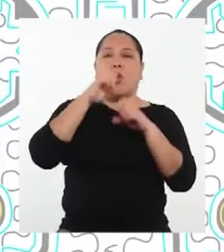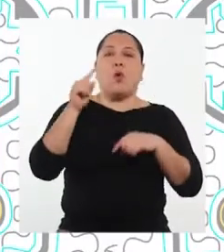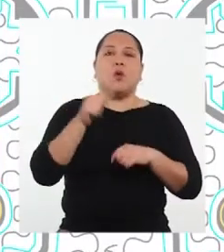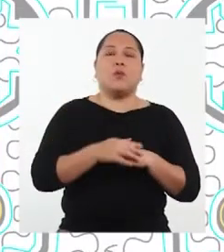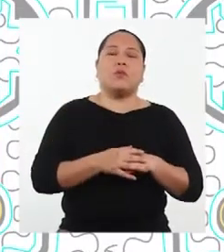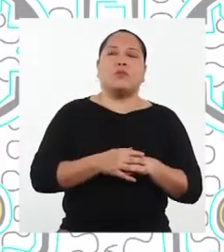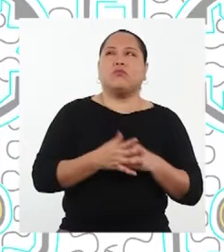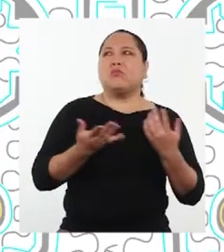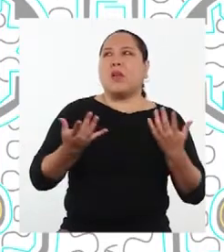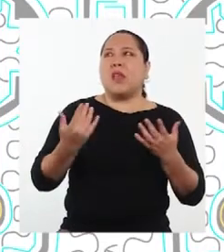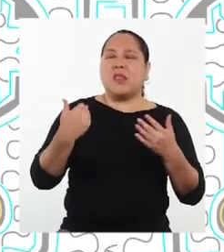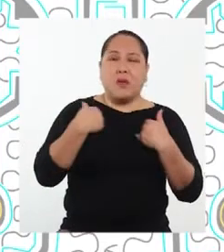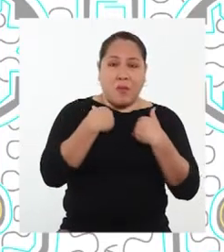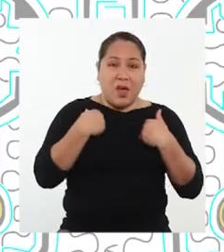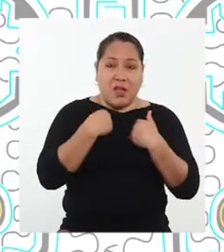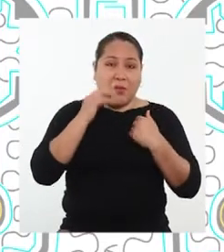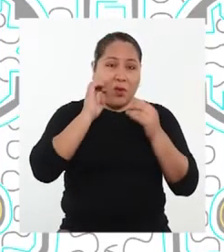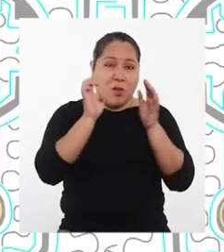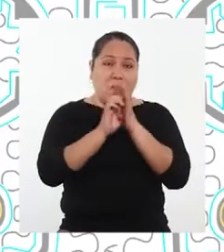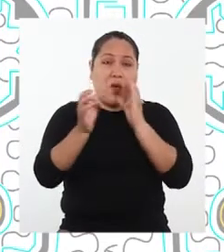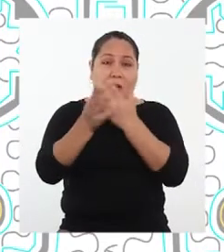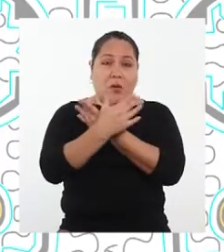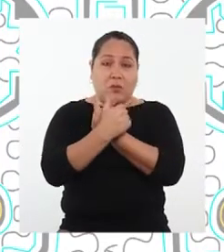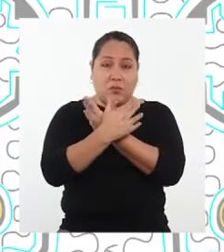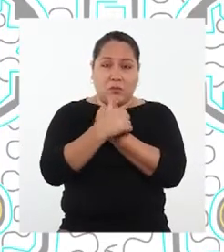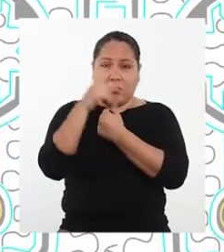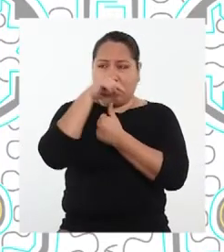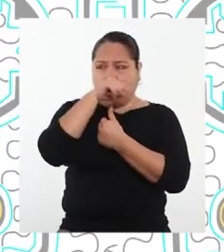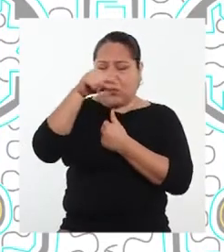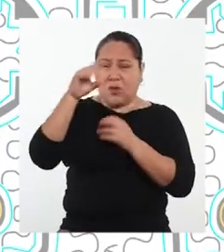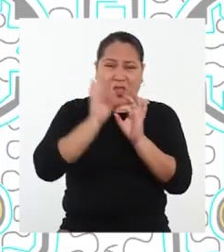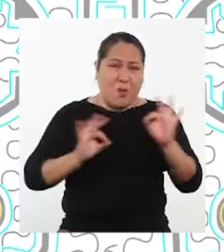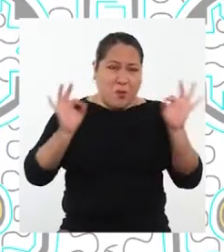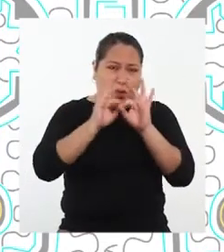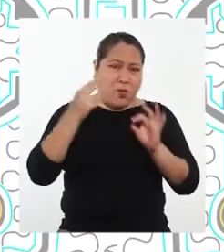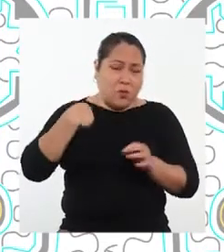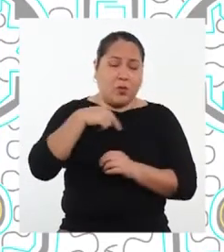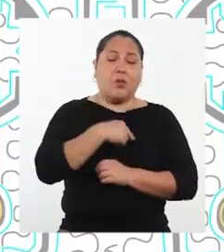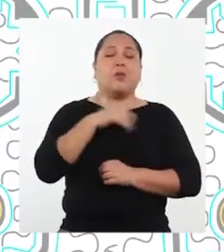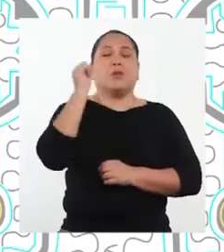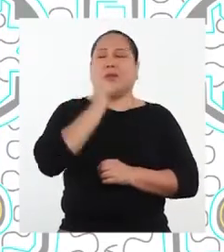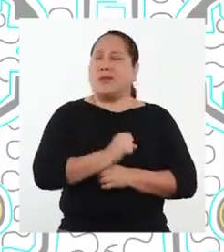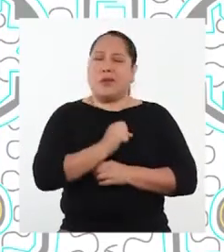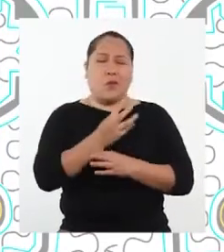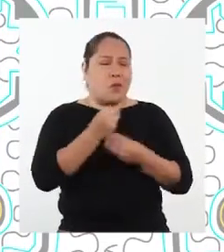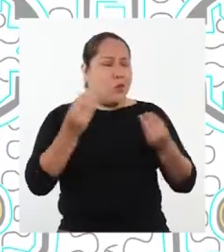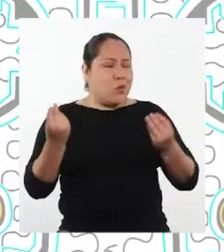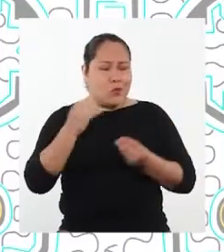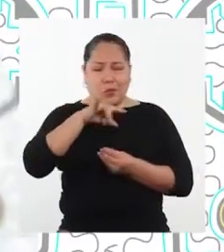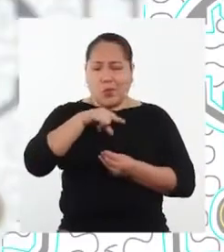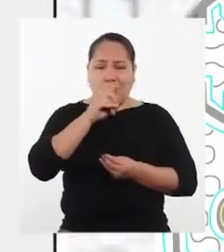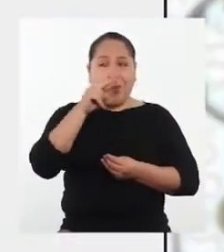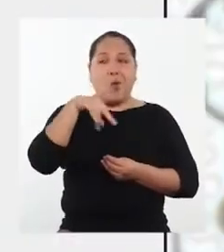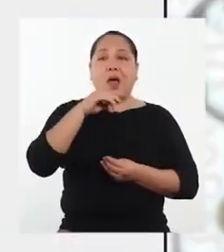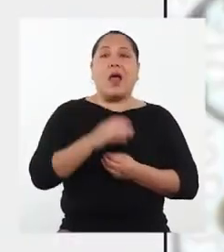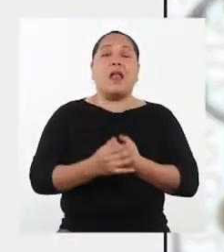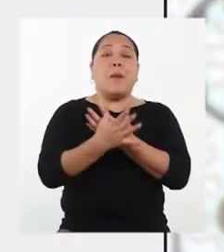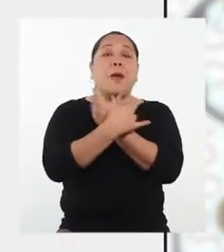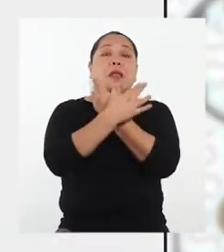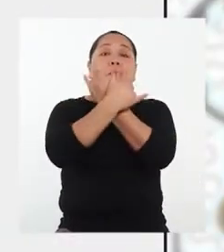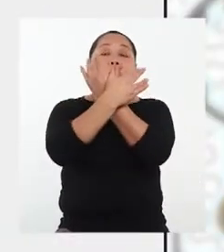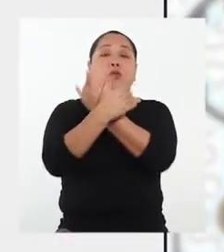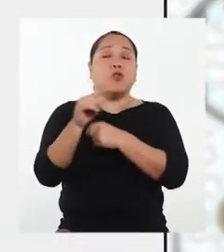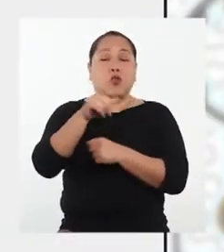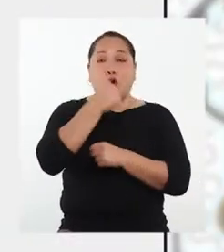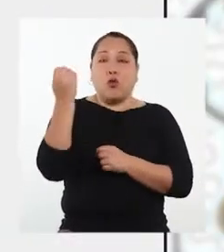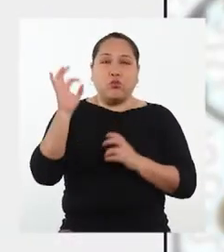duda. ¿Insectos como las mariposas son muy importantes para nosotros? Bastante, Juan. Las mariposas